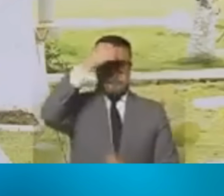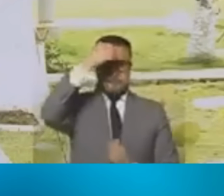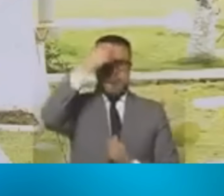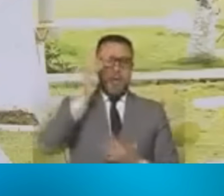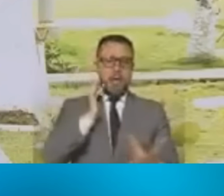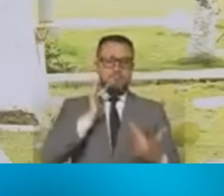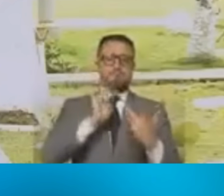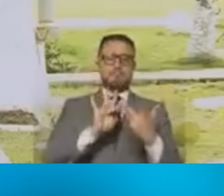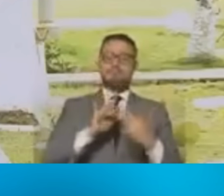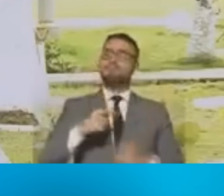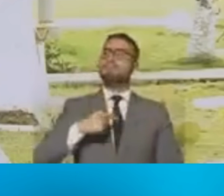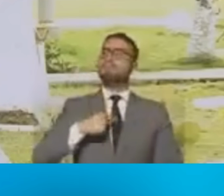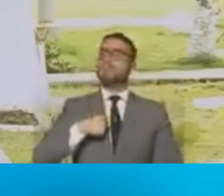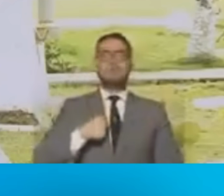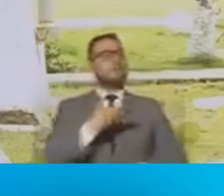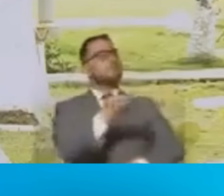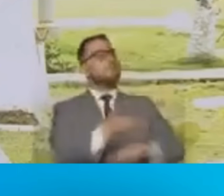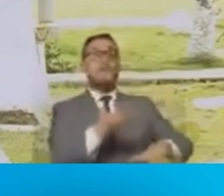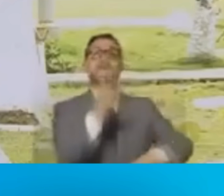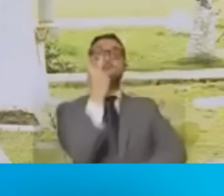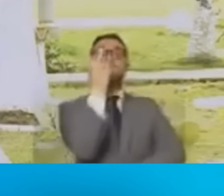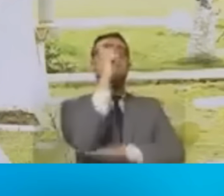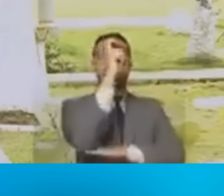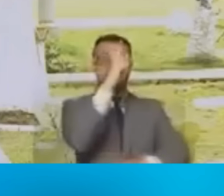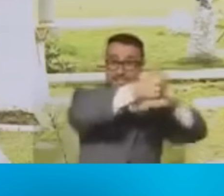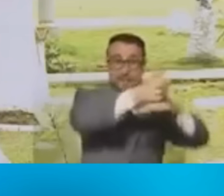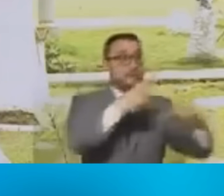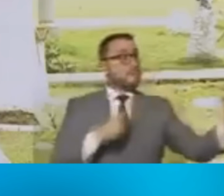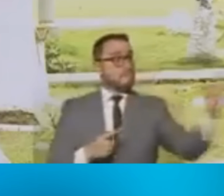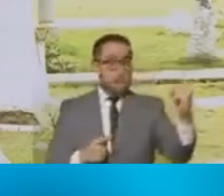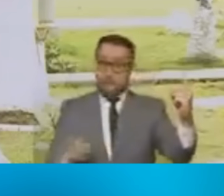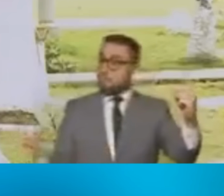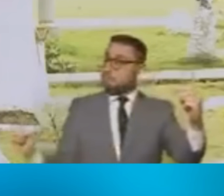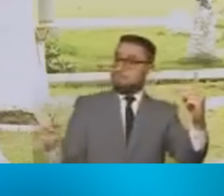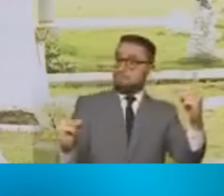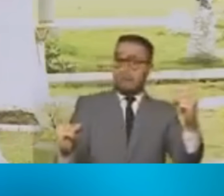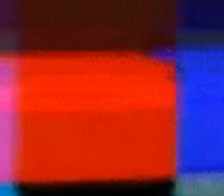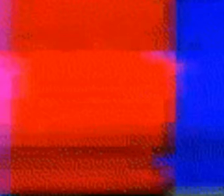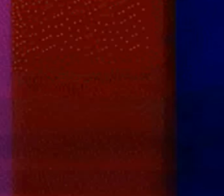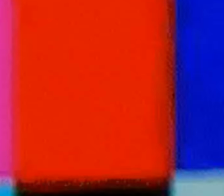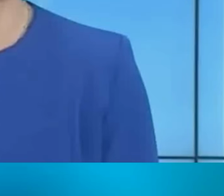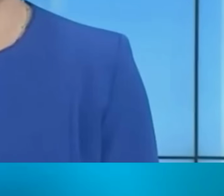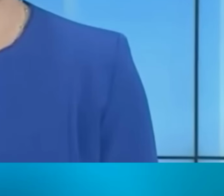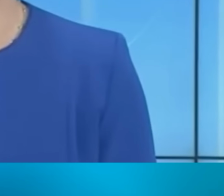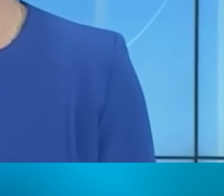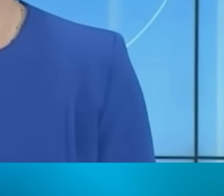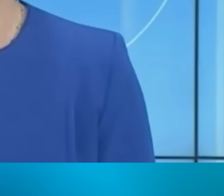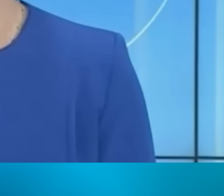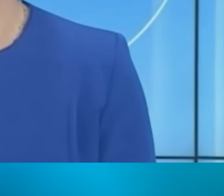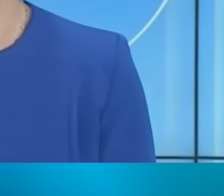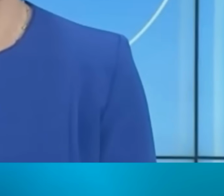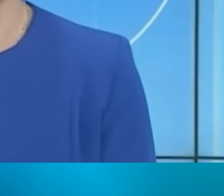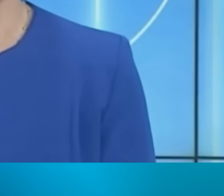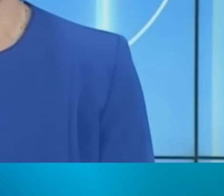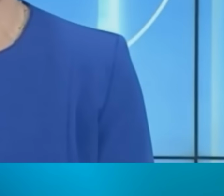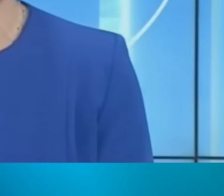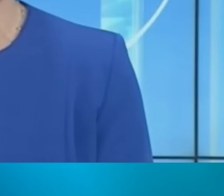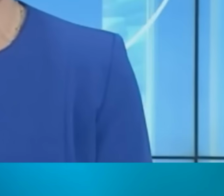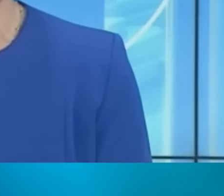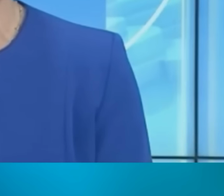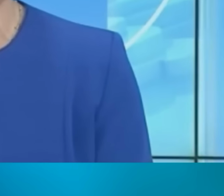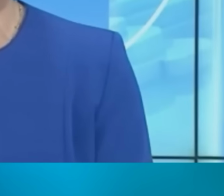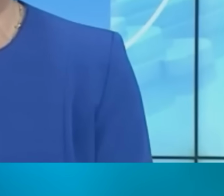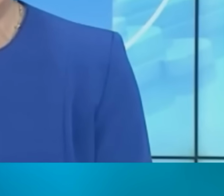el primero en pedirle al entonces fiscal general de la Nación investigar lo sucedido. El presidente Gustavo Petro le pidió al